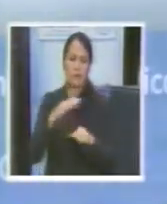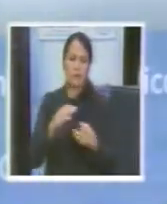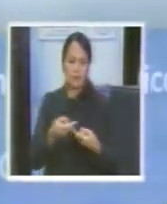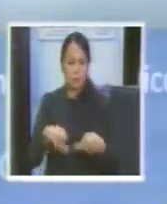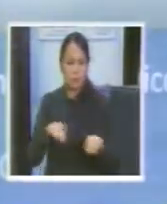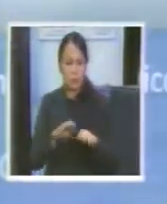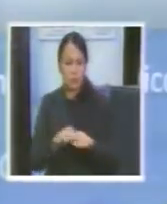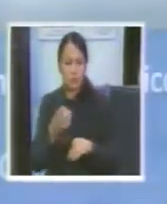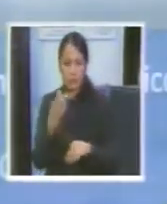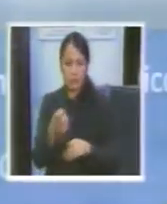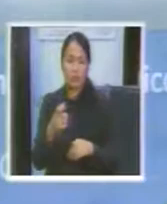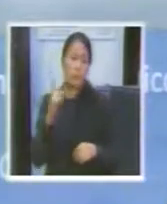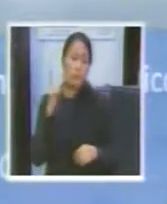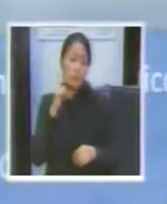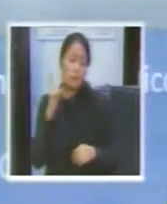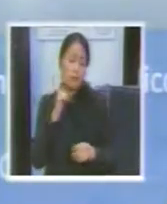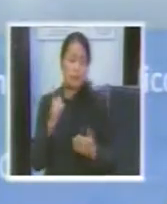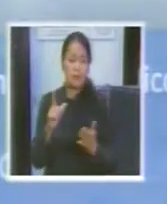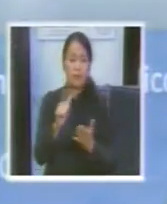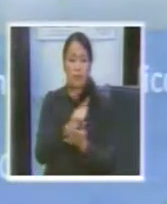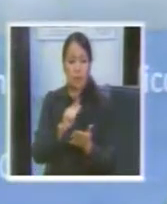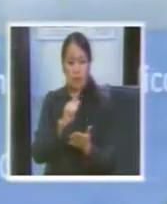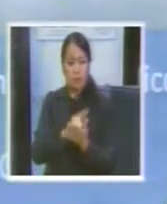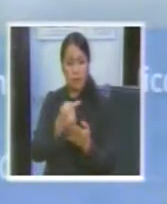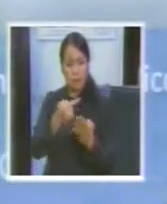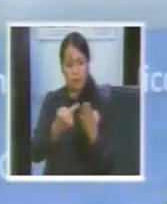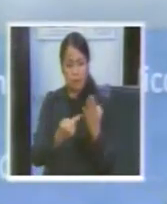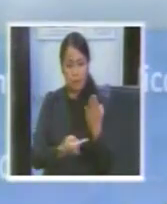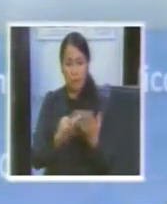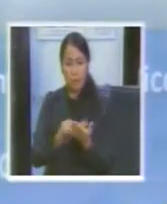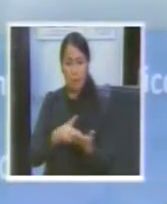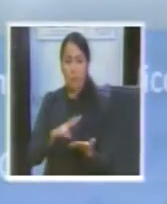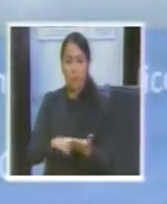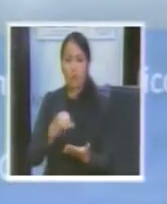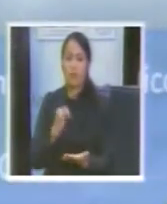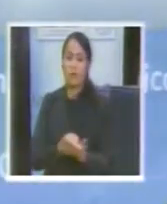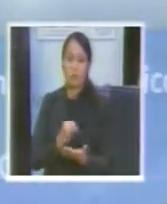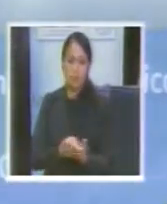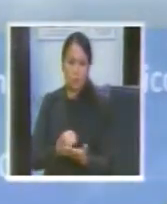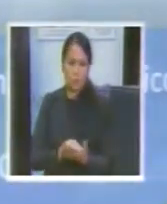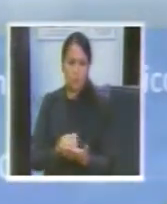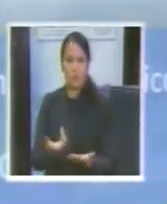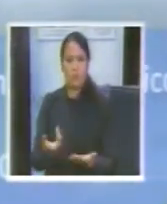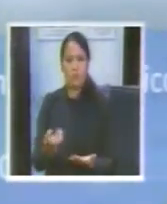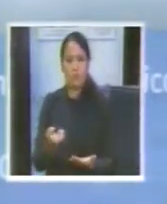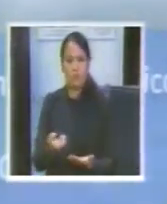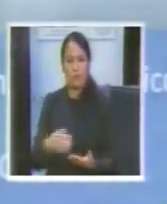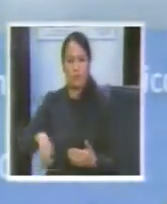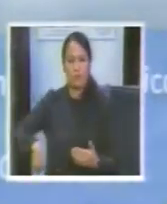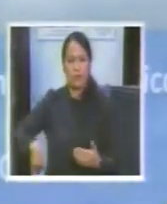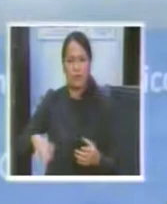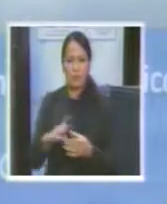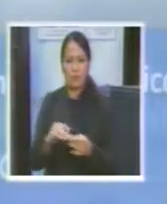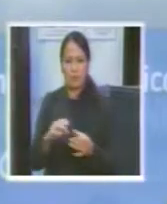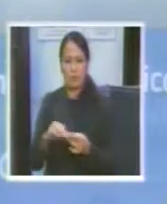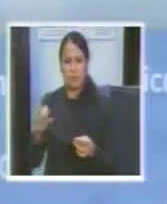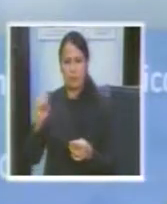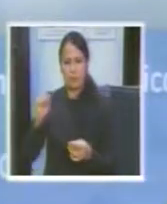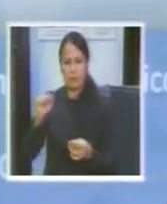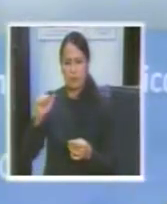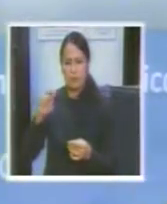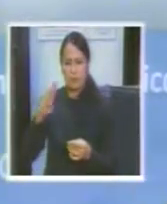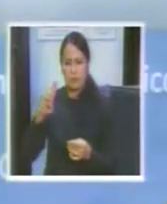se ha legislado para evitar también el tema de la doble tributación, lo que mencionaba hace un rato acertadamente el doctor Zabludovsky,